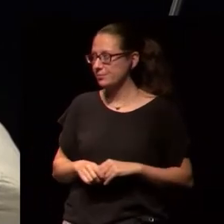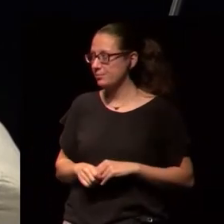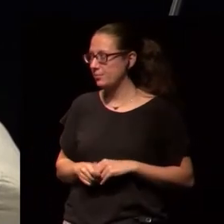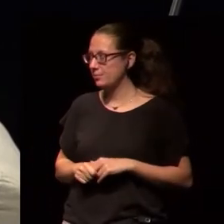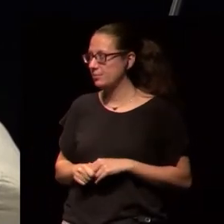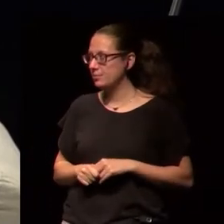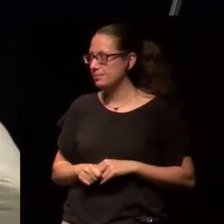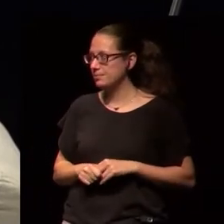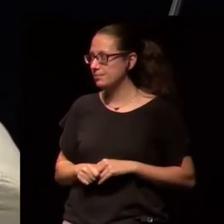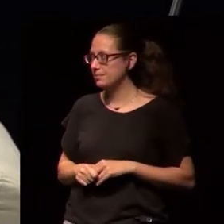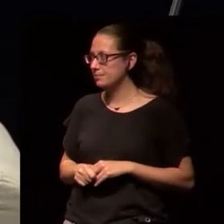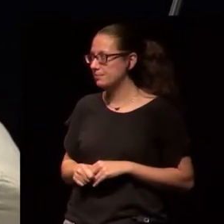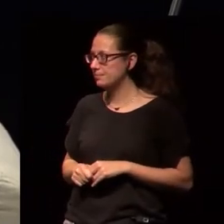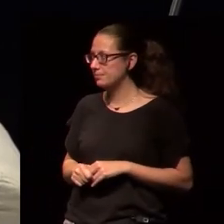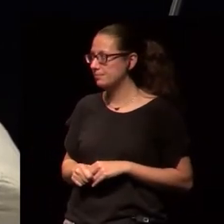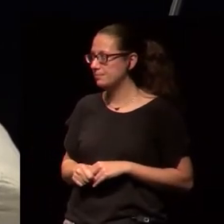En el Reino Unido,